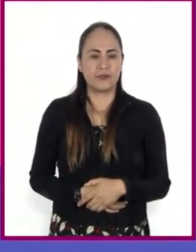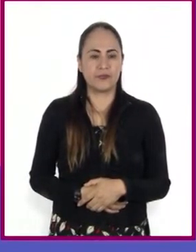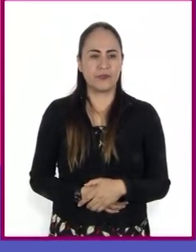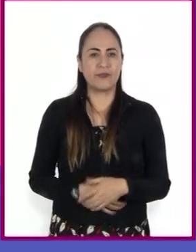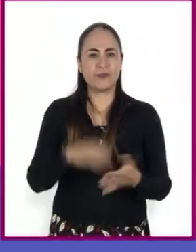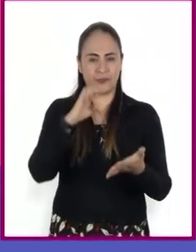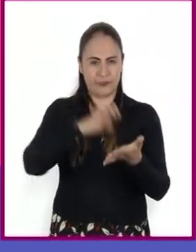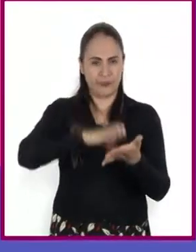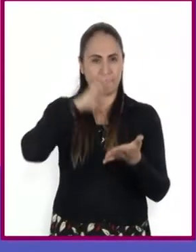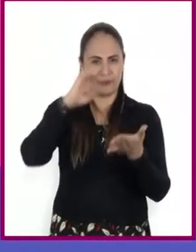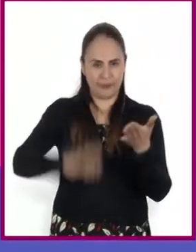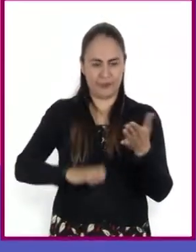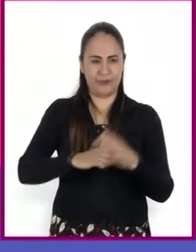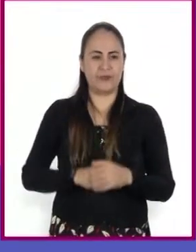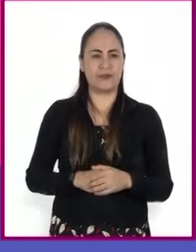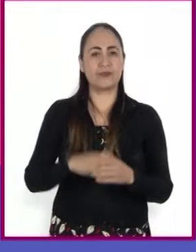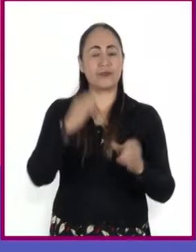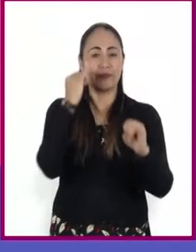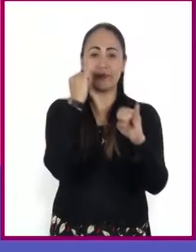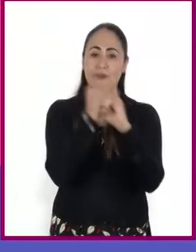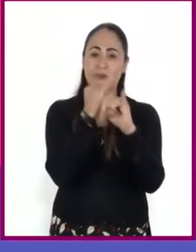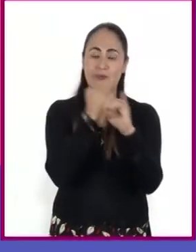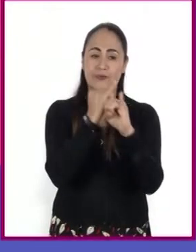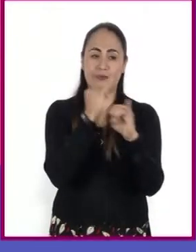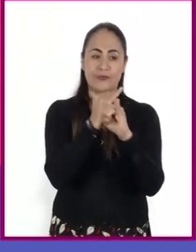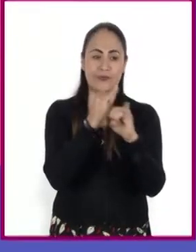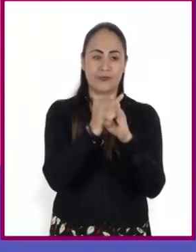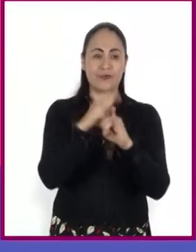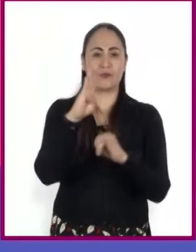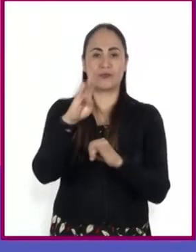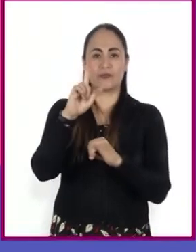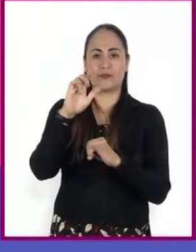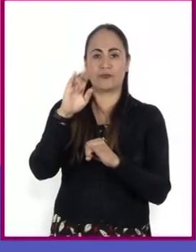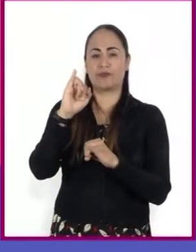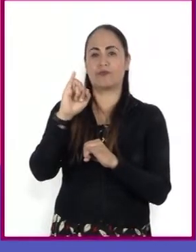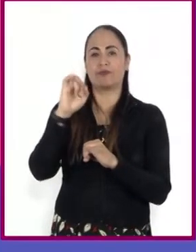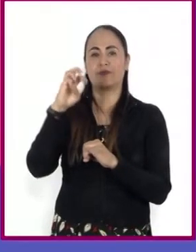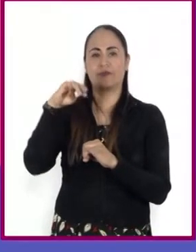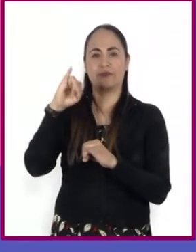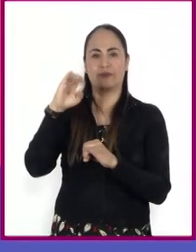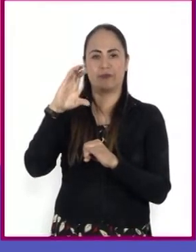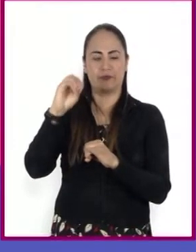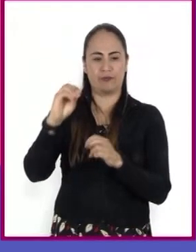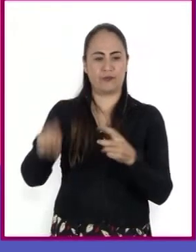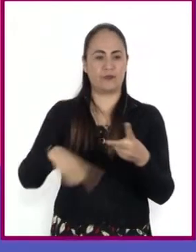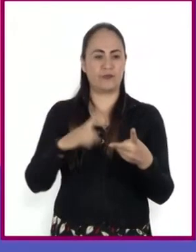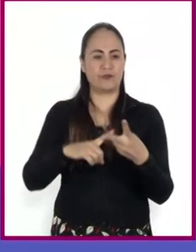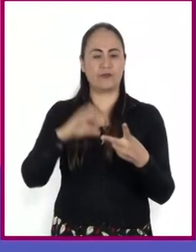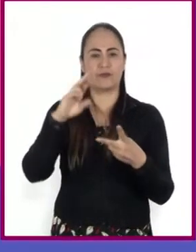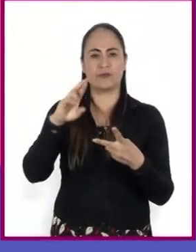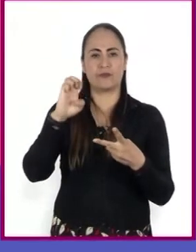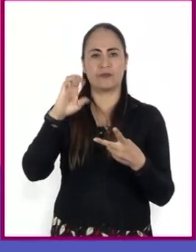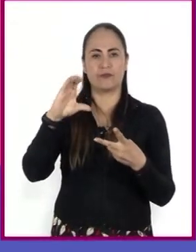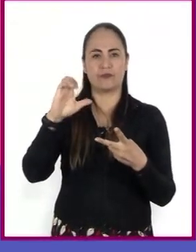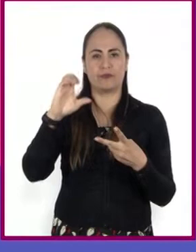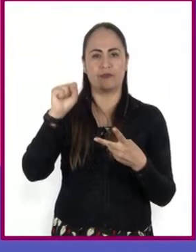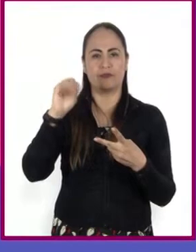Por ejemplo, Internet, bulímico, recesivo.